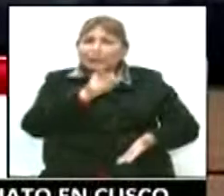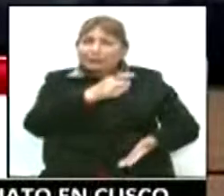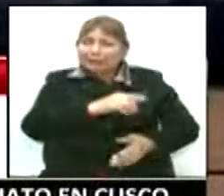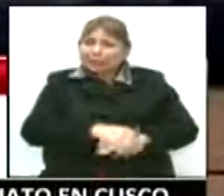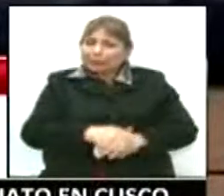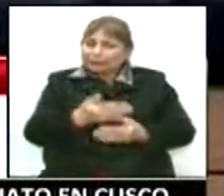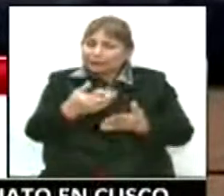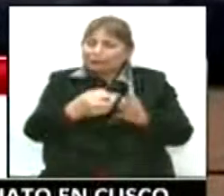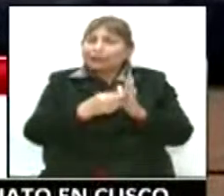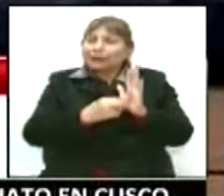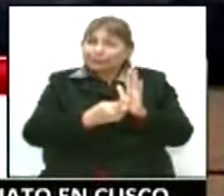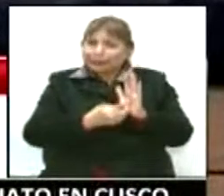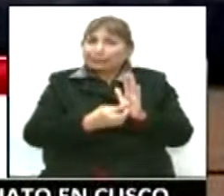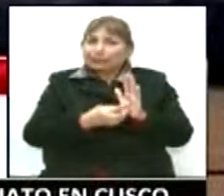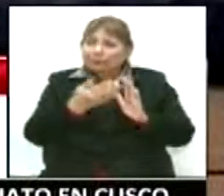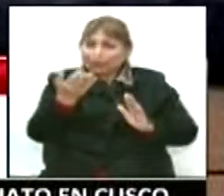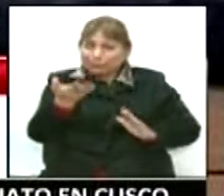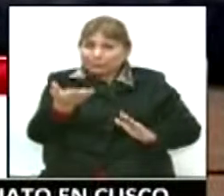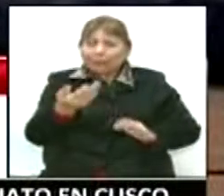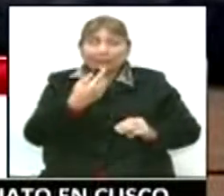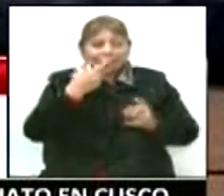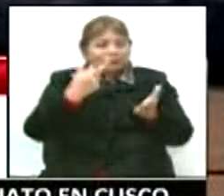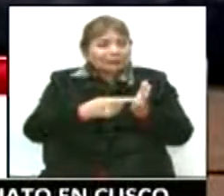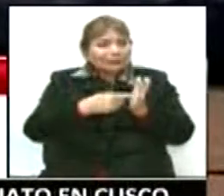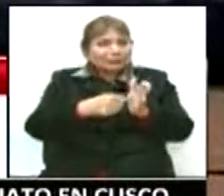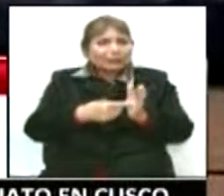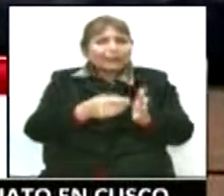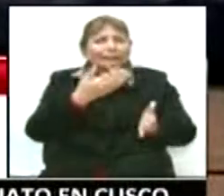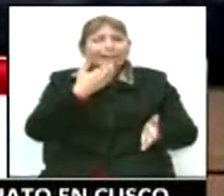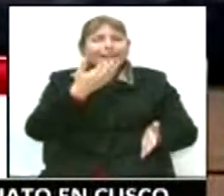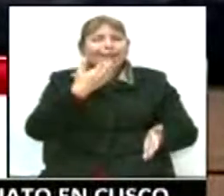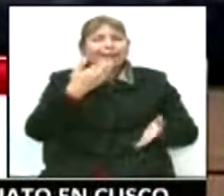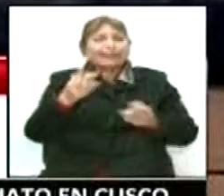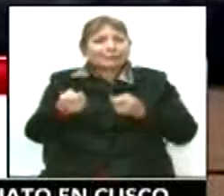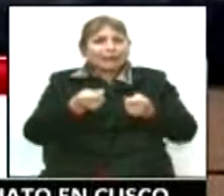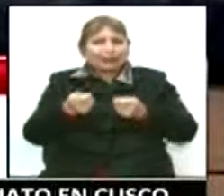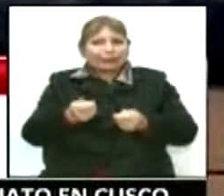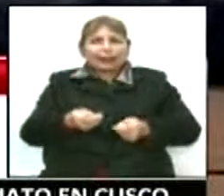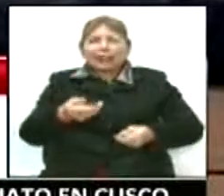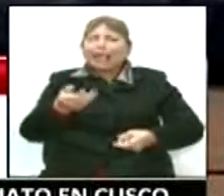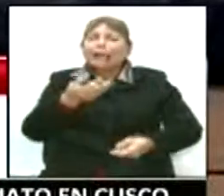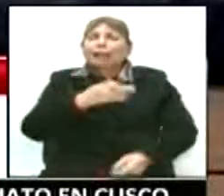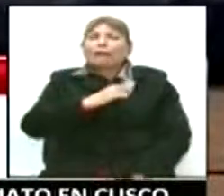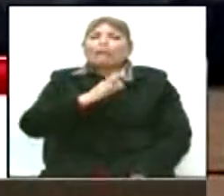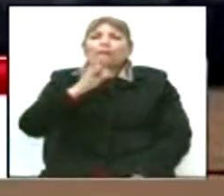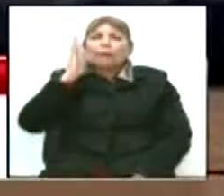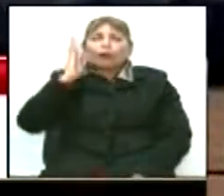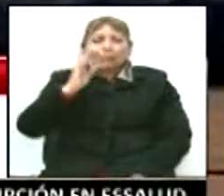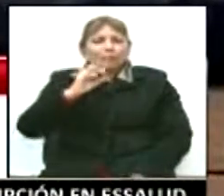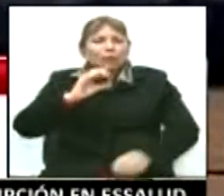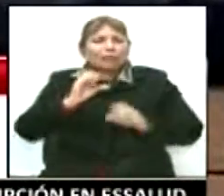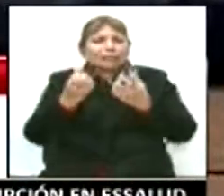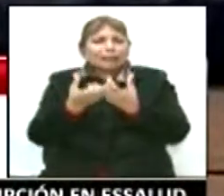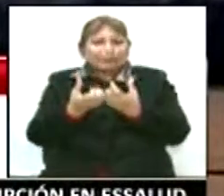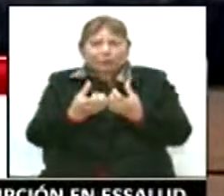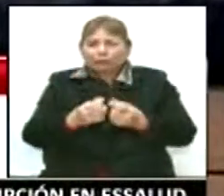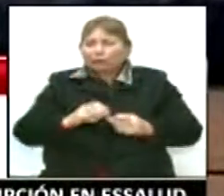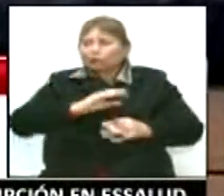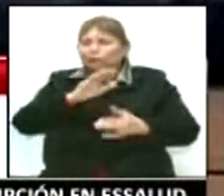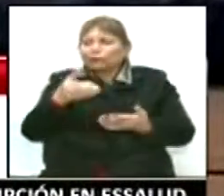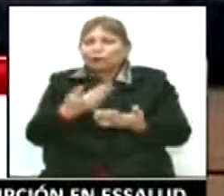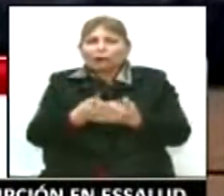estos proyectos, y por eso usted está dictaminando. ¿Y quién está manejando eso? El fujimorismo. Todos los miembros de la mesa